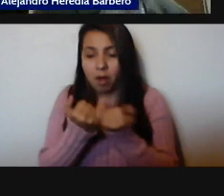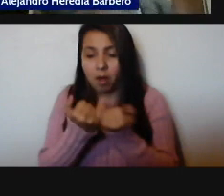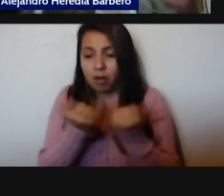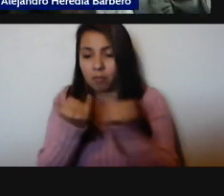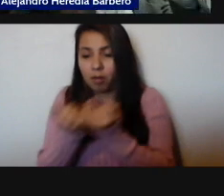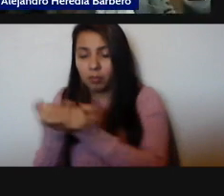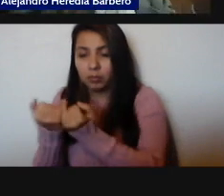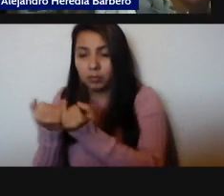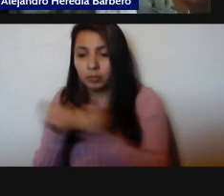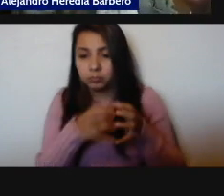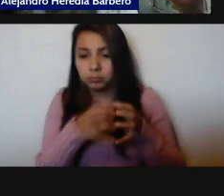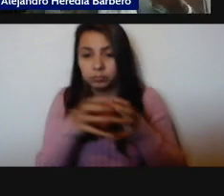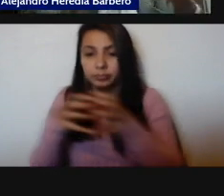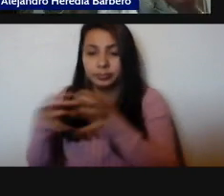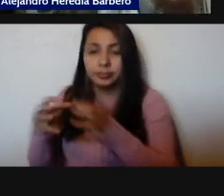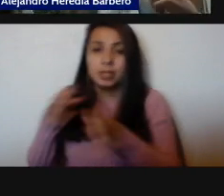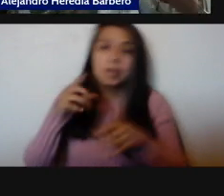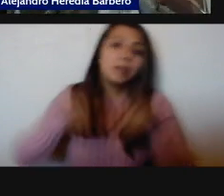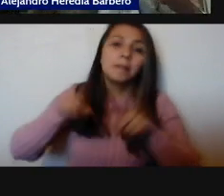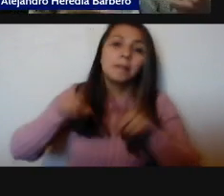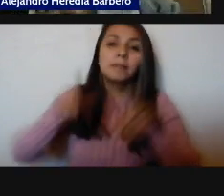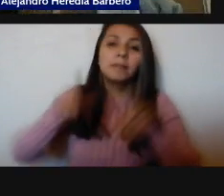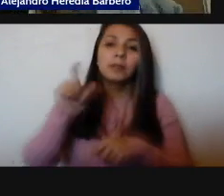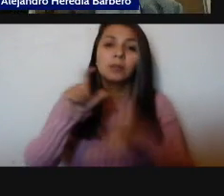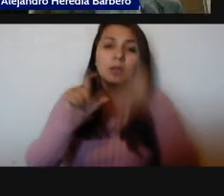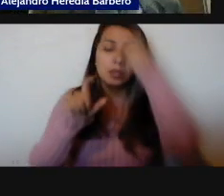iones, a partir